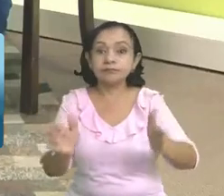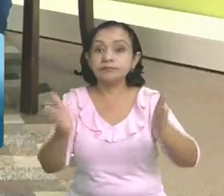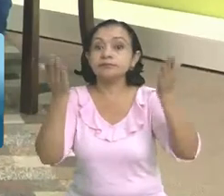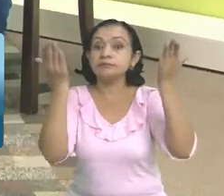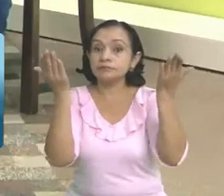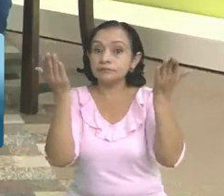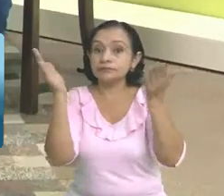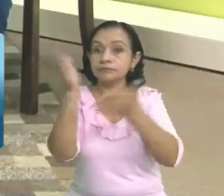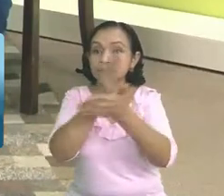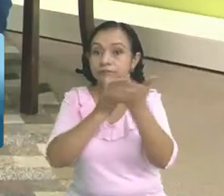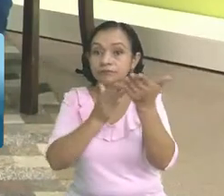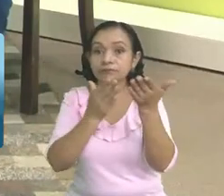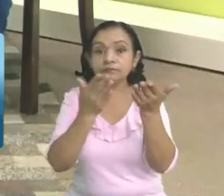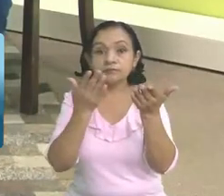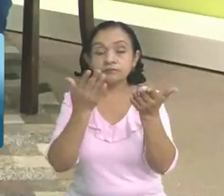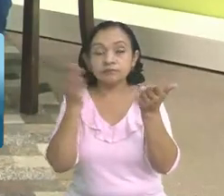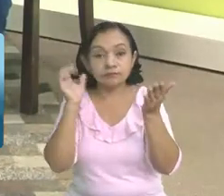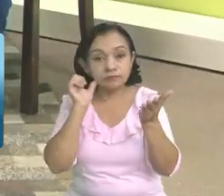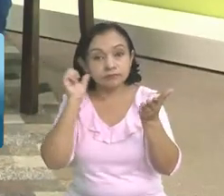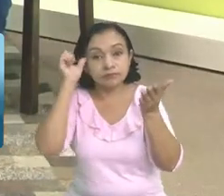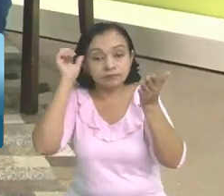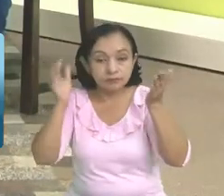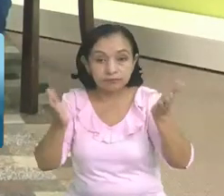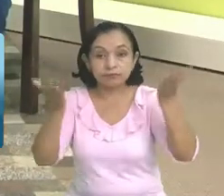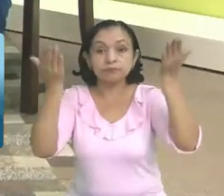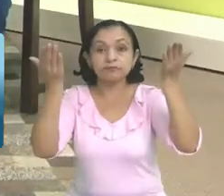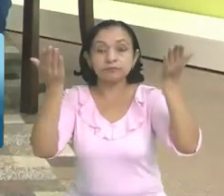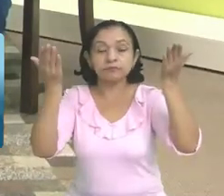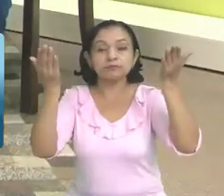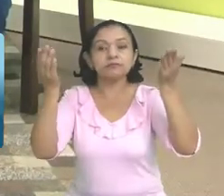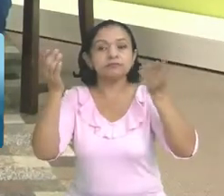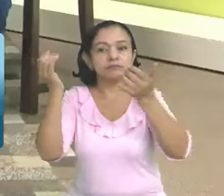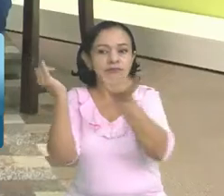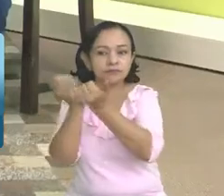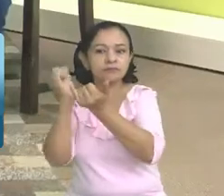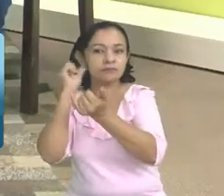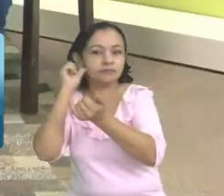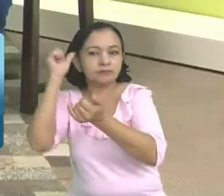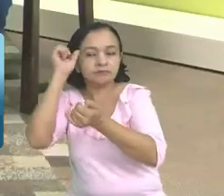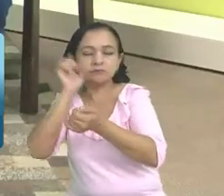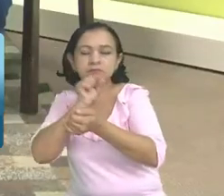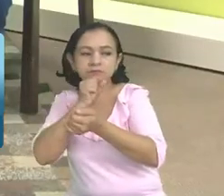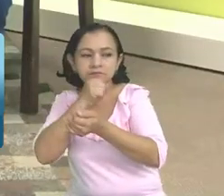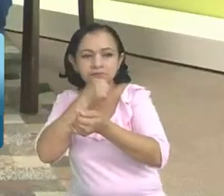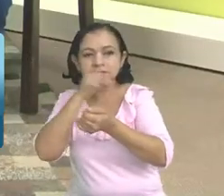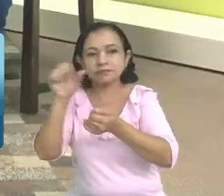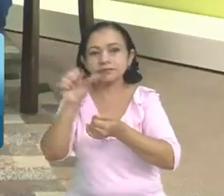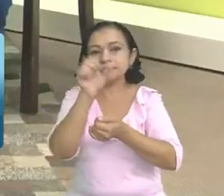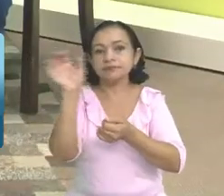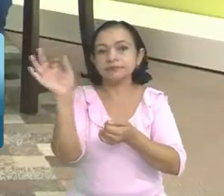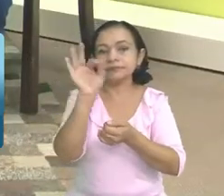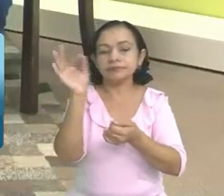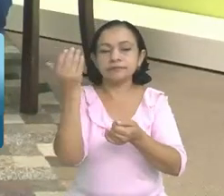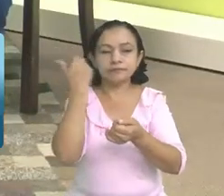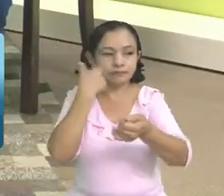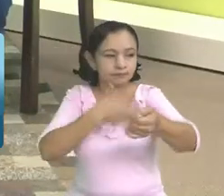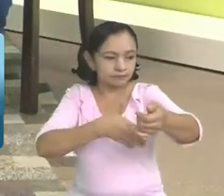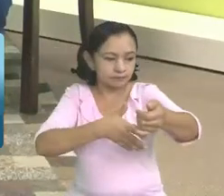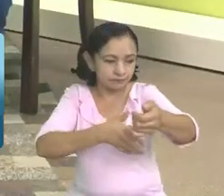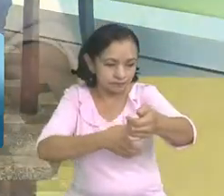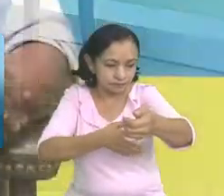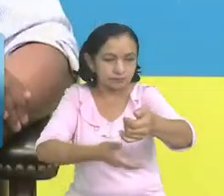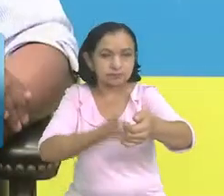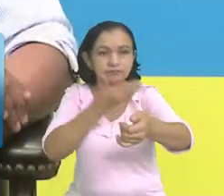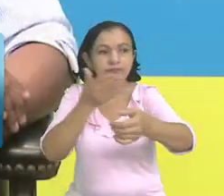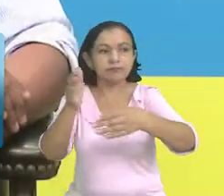incluye algunos jóvenes que tienen estas enfermedades de los adultos. ¿Qué otras enfermedades, aparte de la hipertensión, de la diabetes,